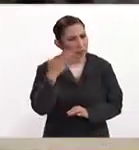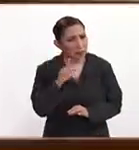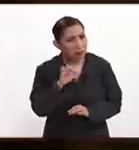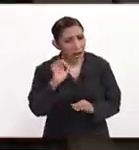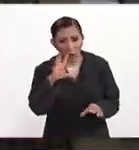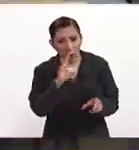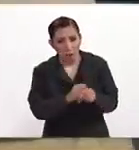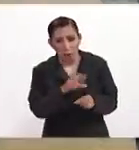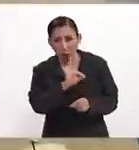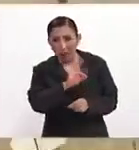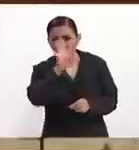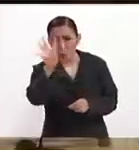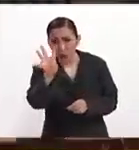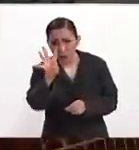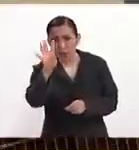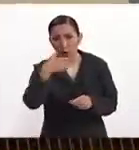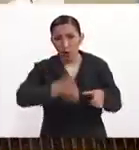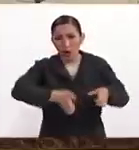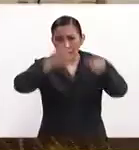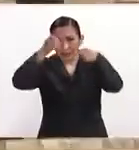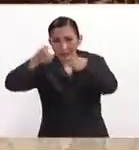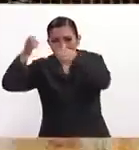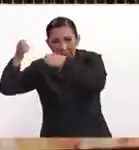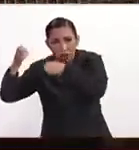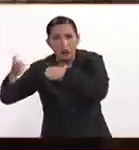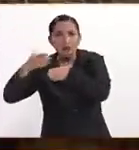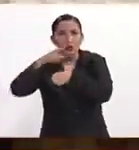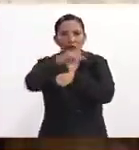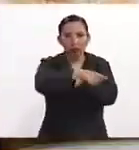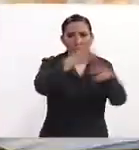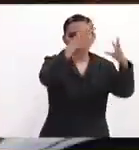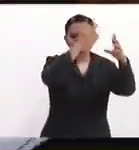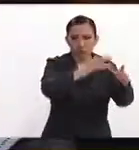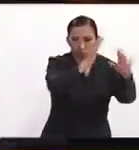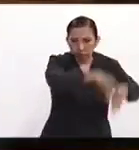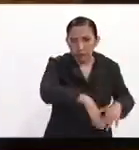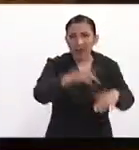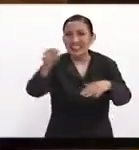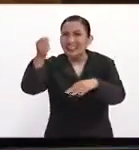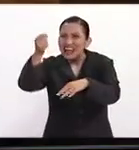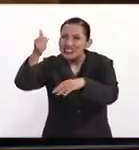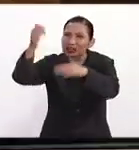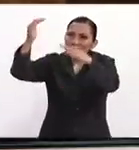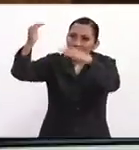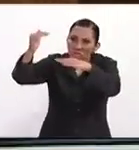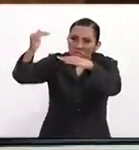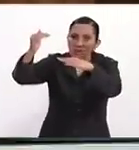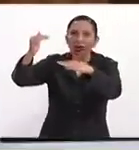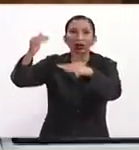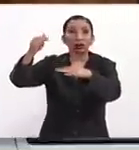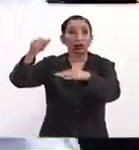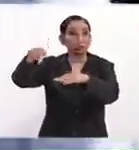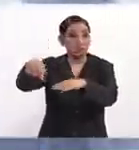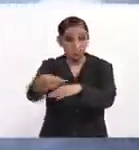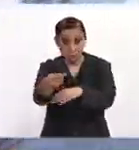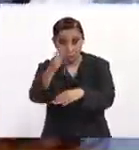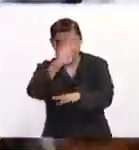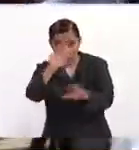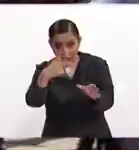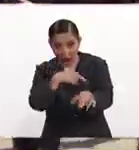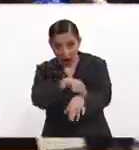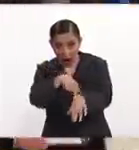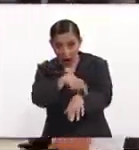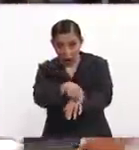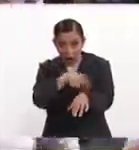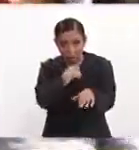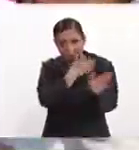una totalidad de 44 edificios, tanto colapsados como a punto del colapso. Ustedes, ya con estas horas en